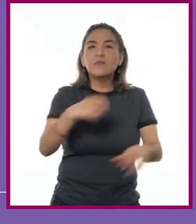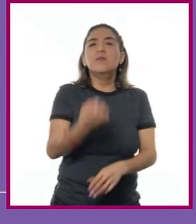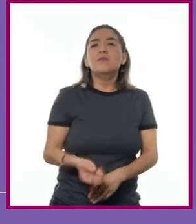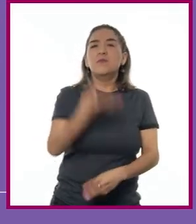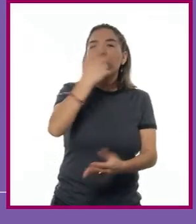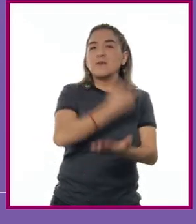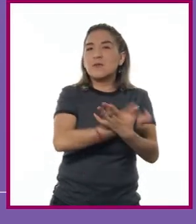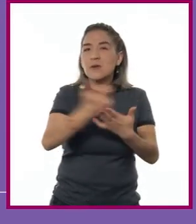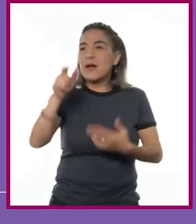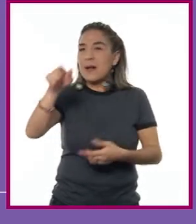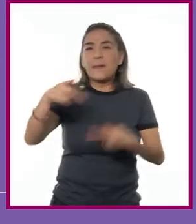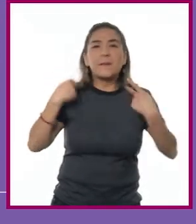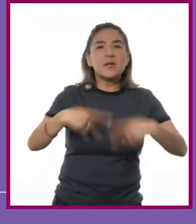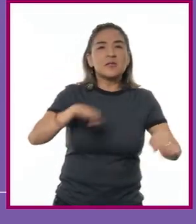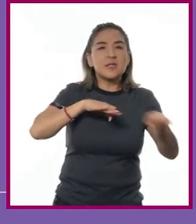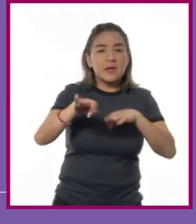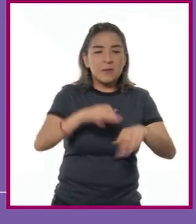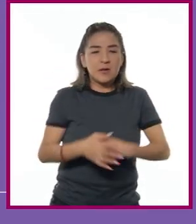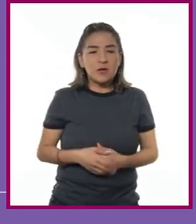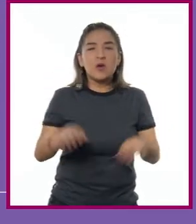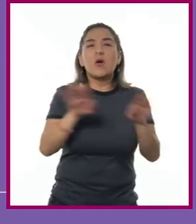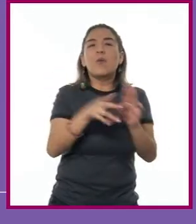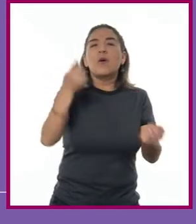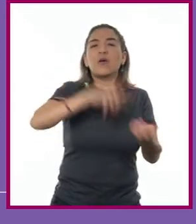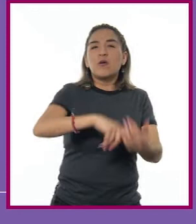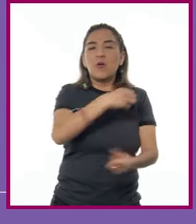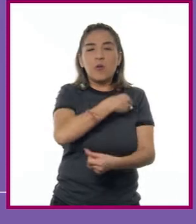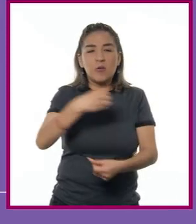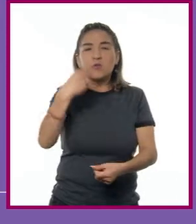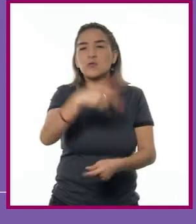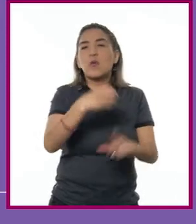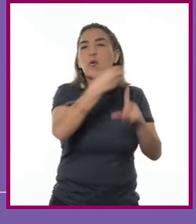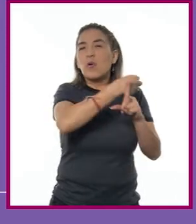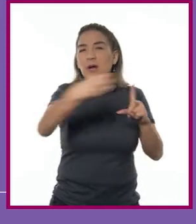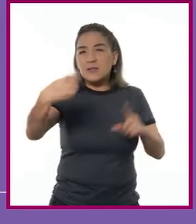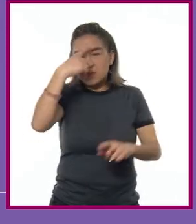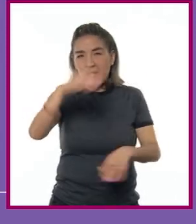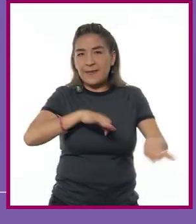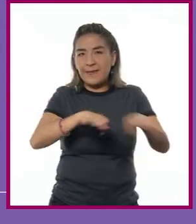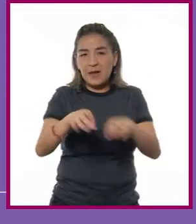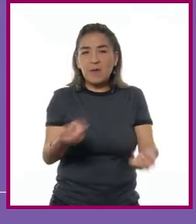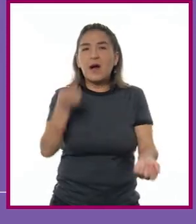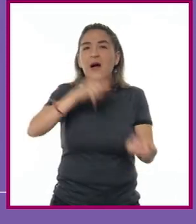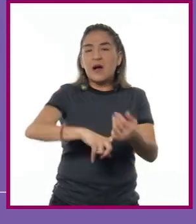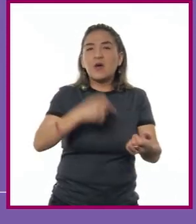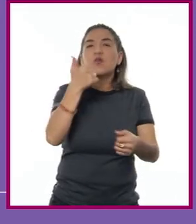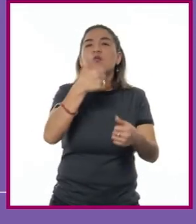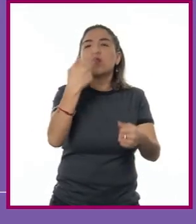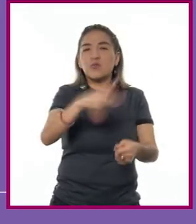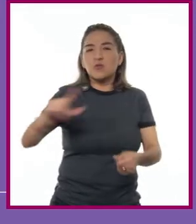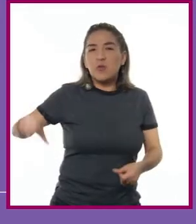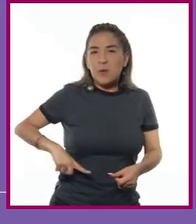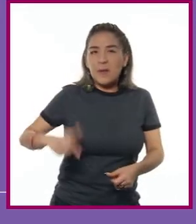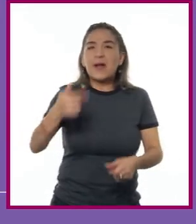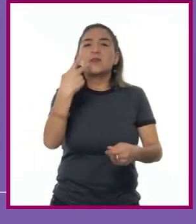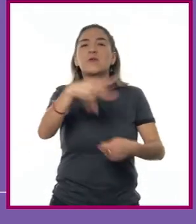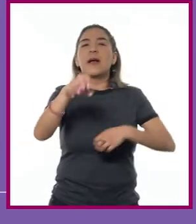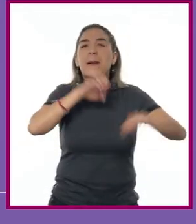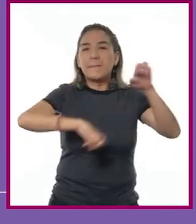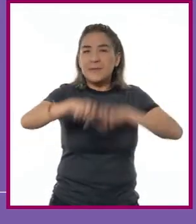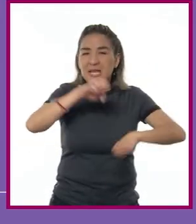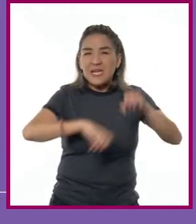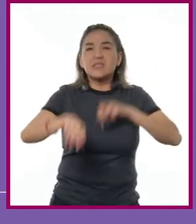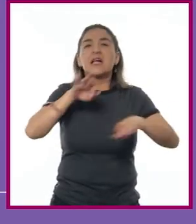los funcionarios, la organización de las dependencias de gobierno, los contratos que celebran con empresas, el uso del dinero